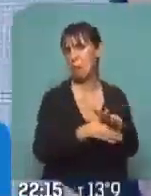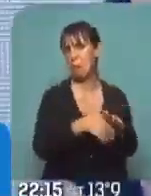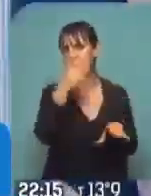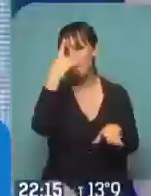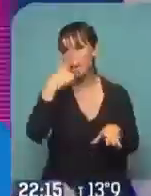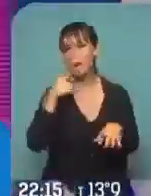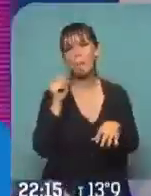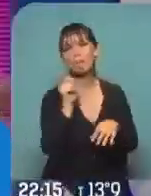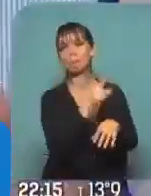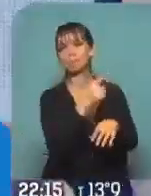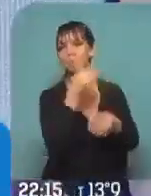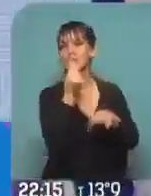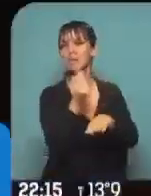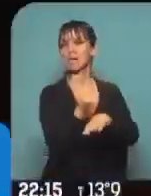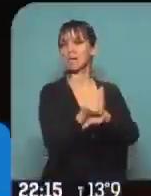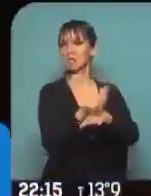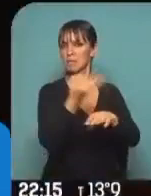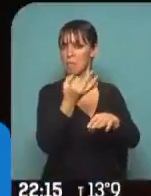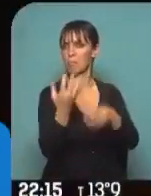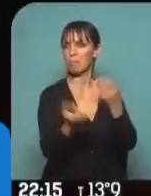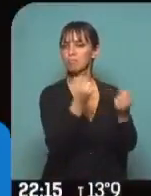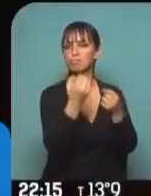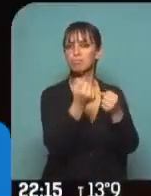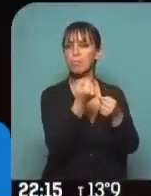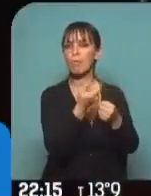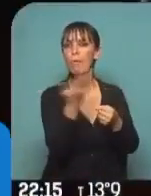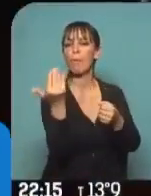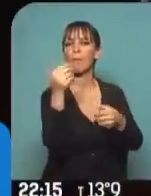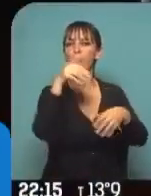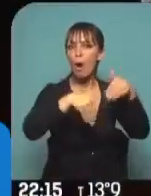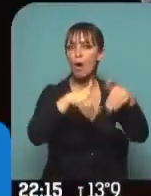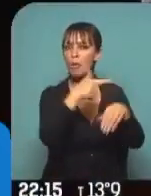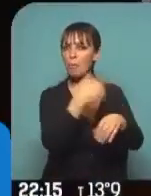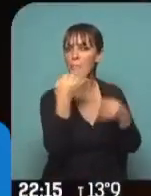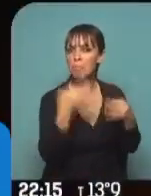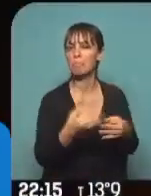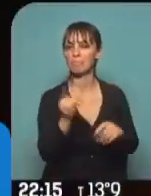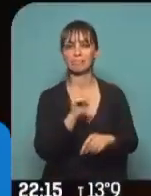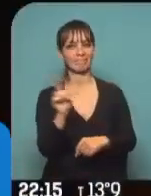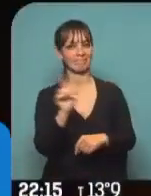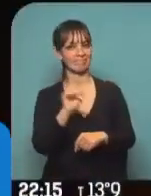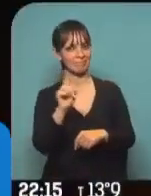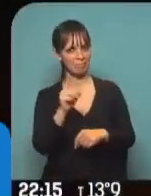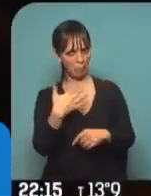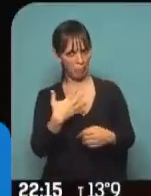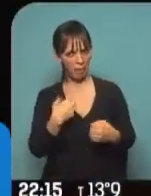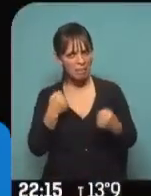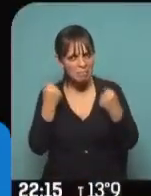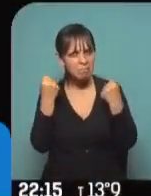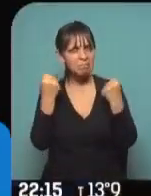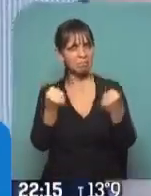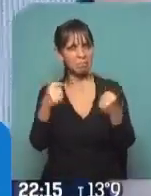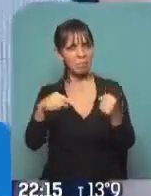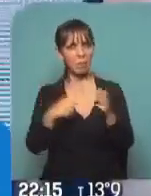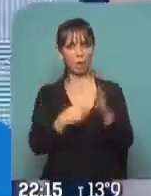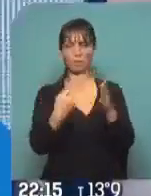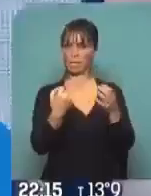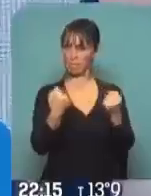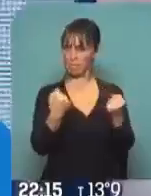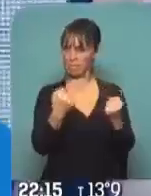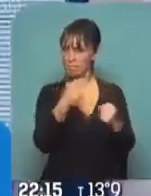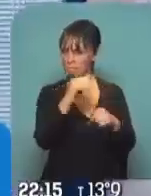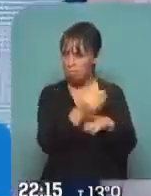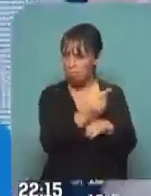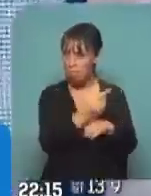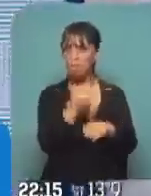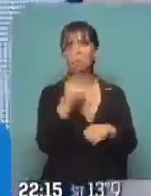ser candidato y conseguir votos y liderar una ciudad tan desafiante y maravillosa como la ciudad de Buenos Aires. Y no solo lo